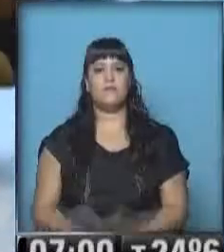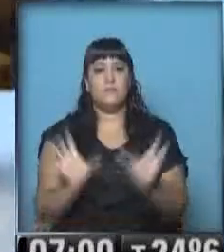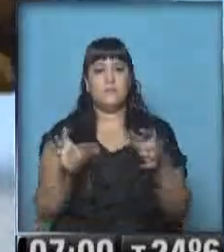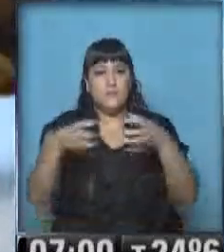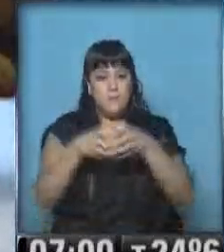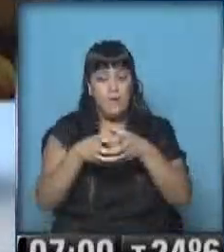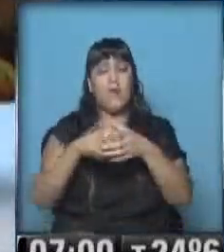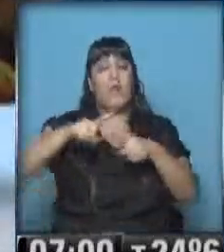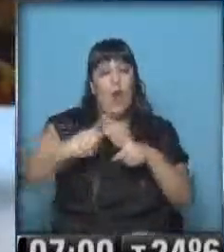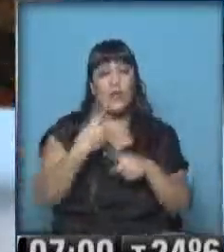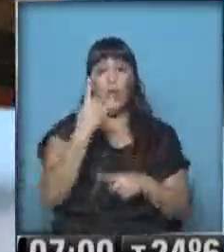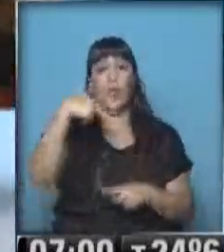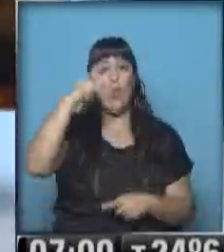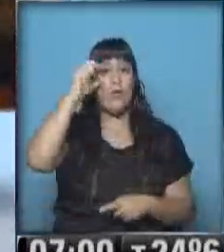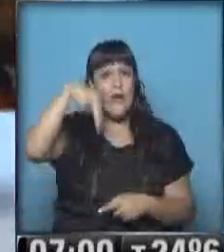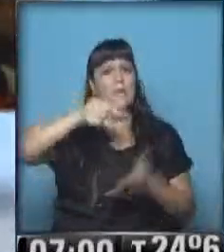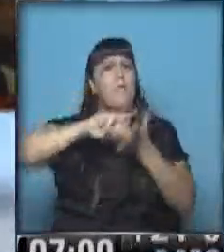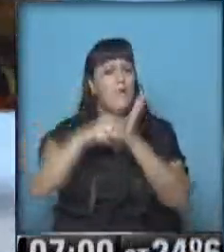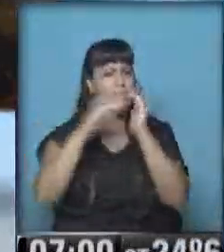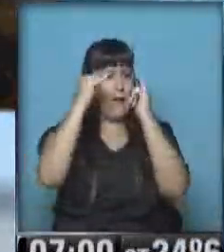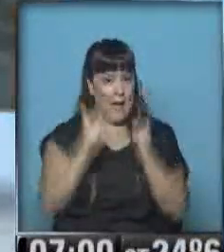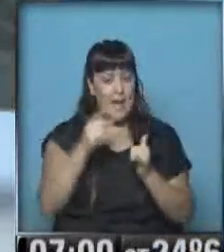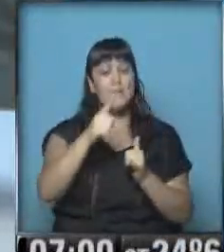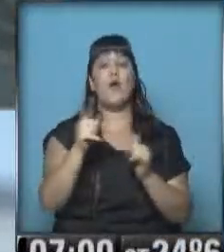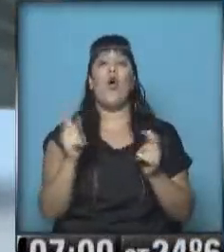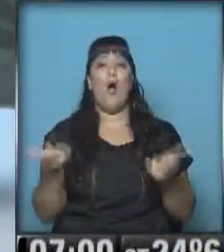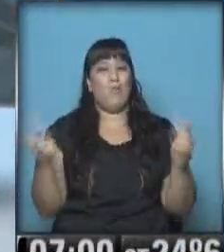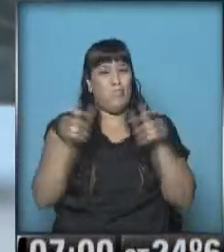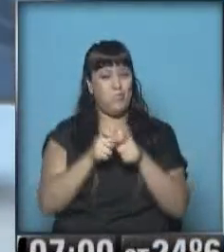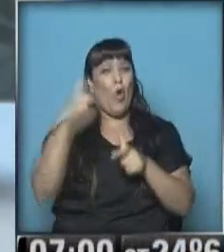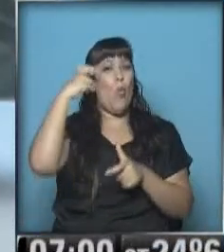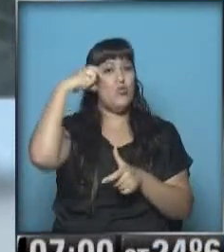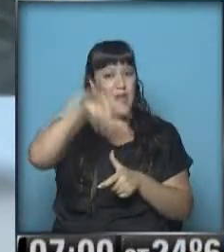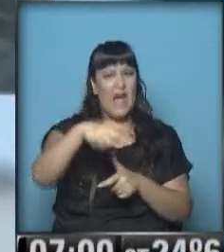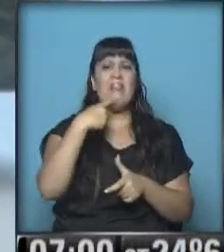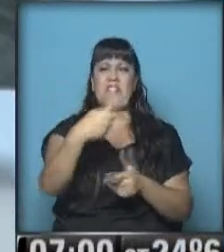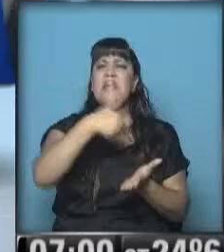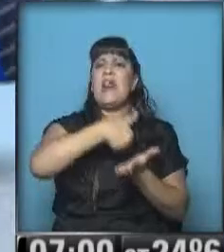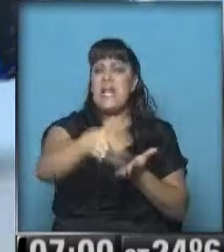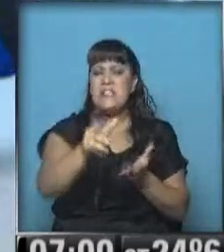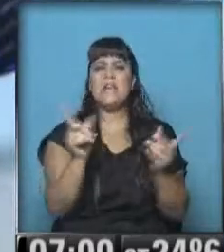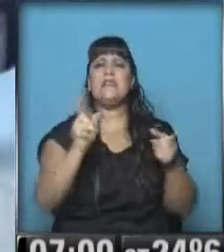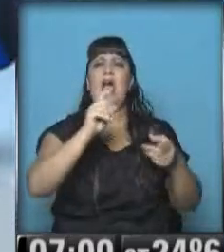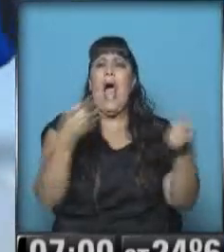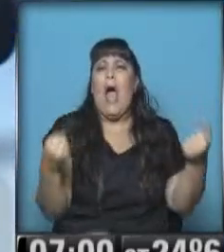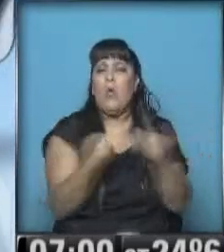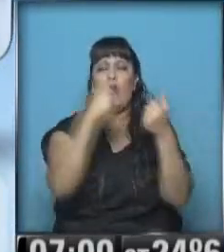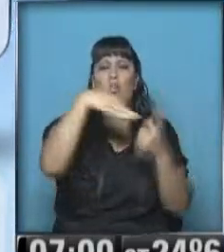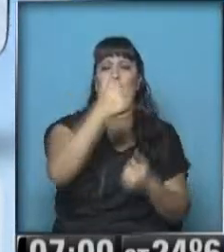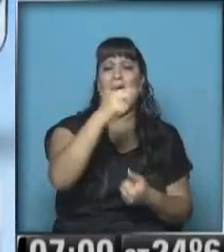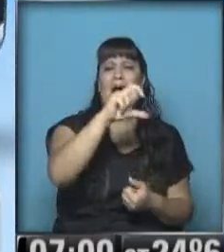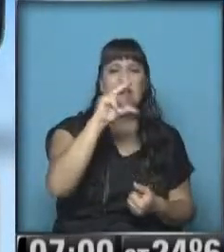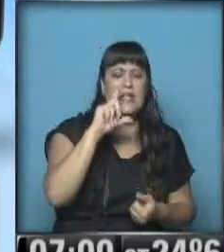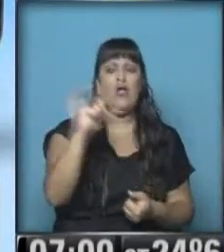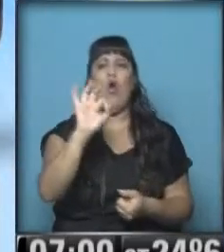Crisis en el Frente Amplio UNEN. Después de la reunión de la UCR rechazando cualquier acuerdo electoral nacional con Macri y